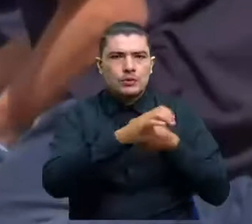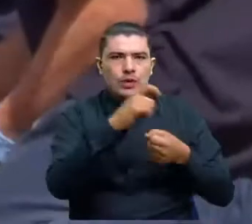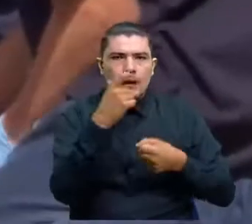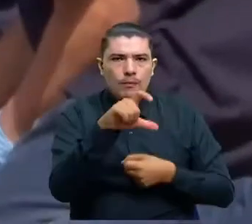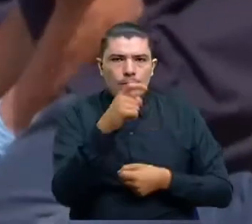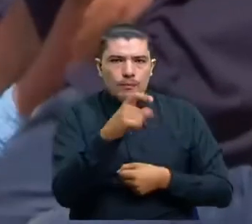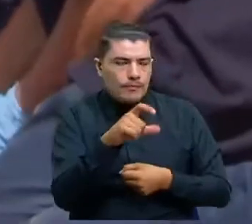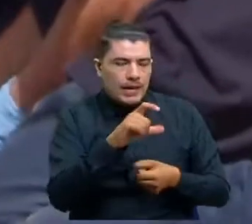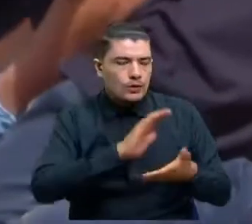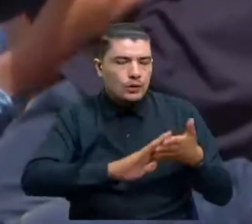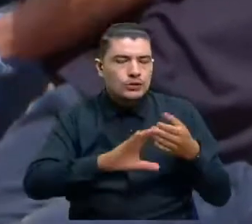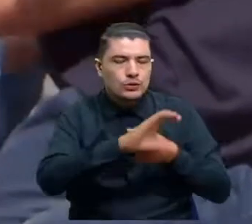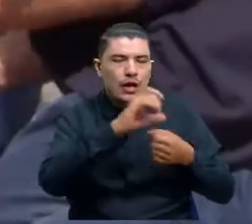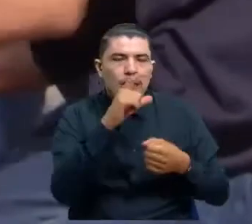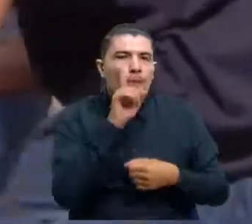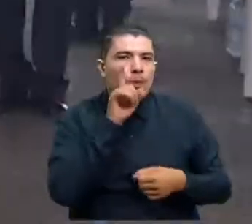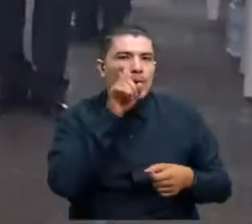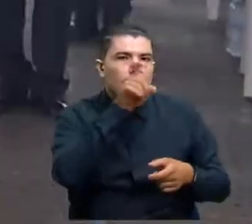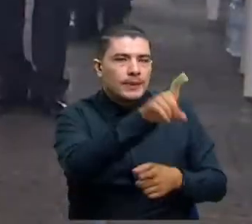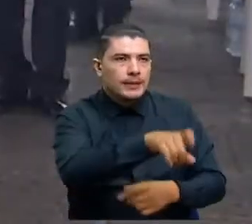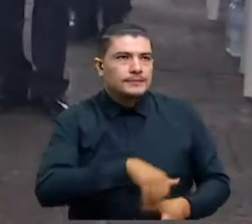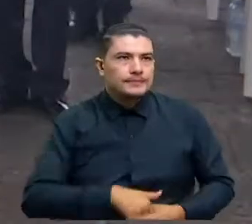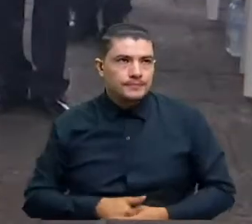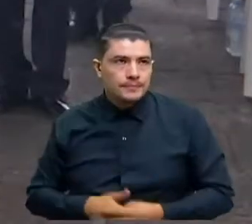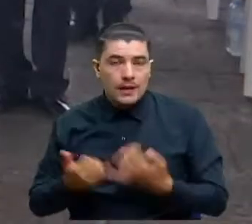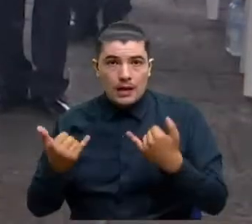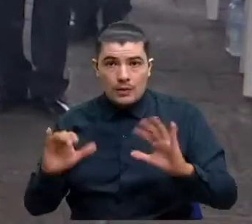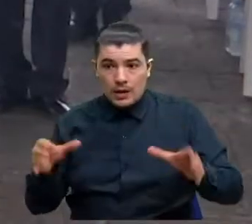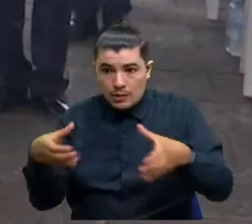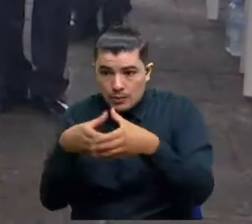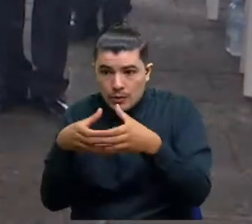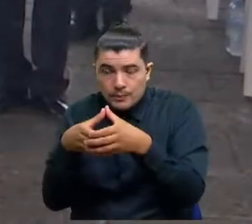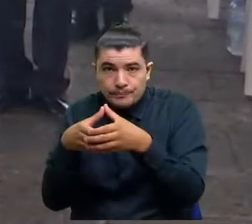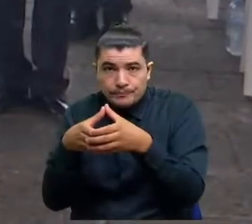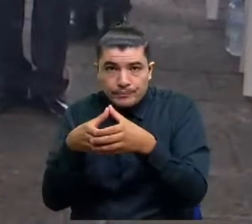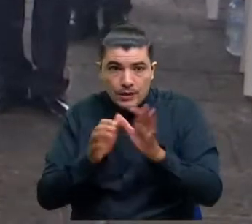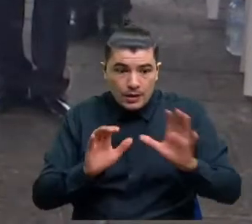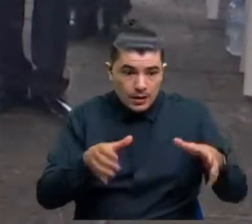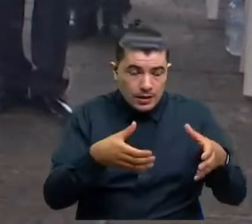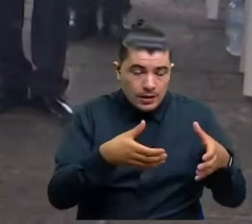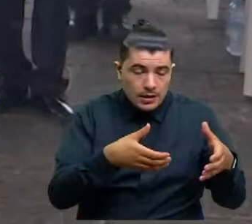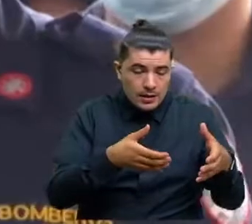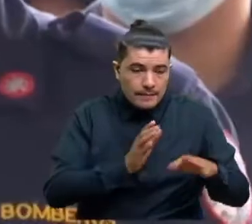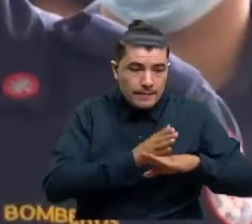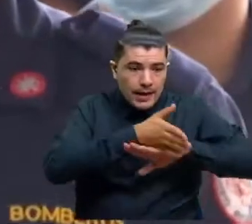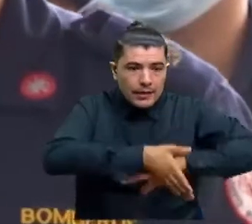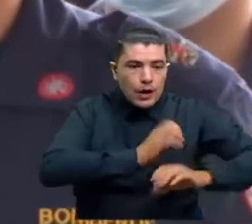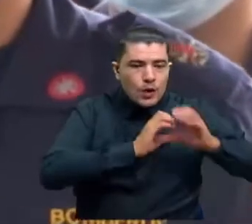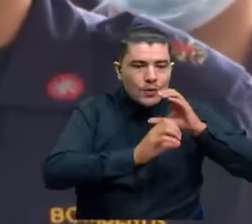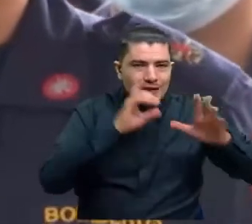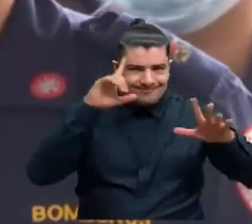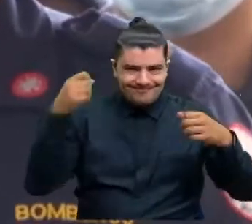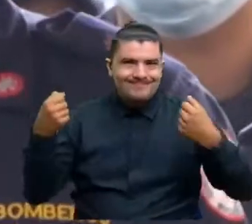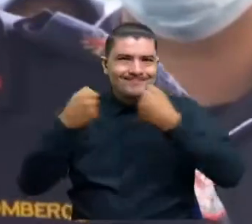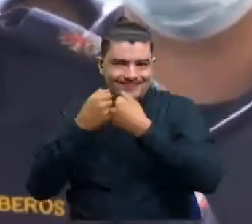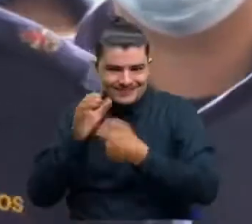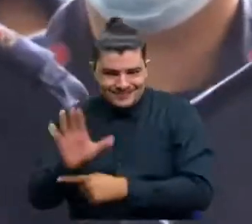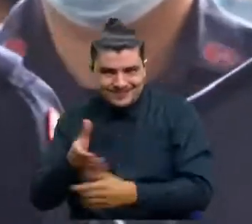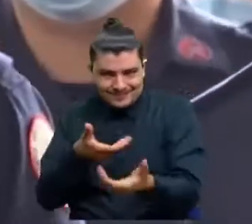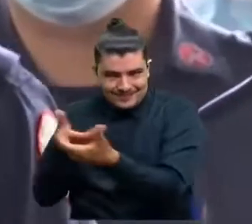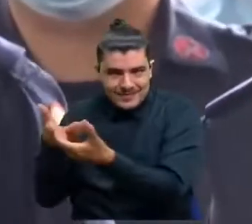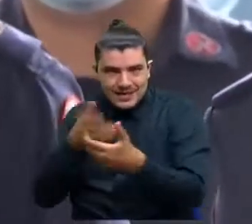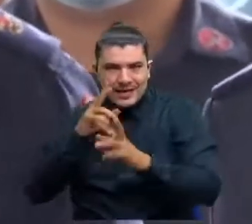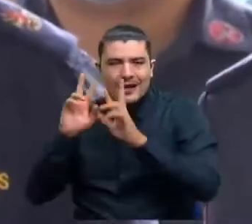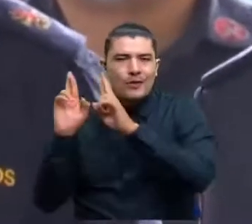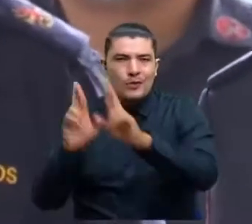en día. Los aliados estratégicos del cuerpo bomberil son los medios de comunicación que han resaltado y publicado la dignificación de esta labor.